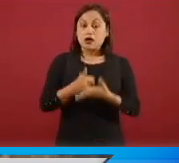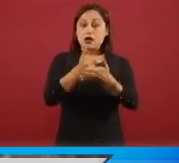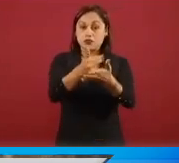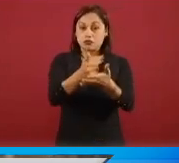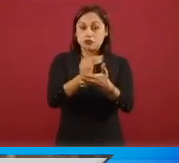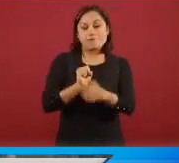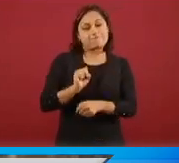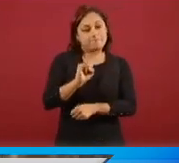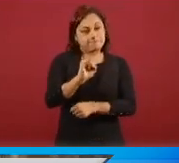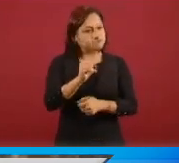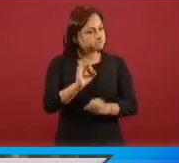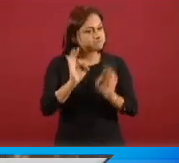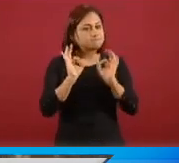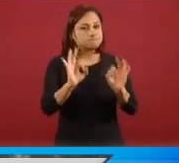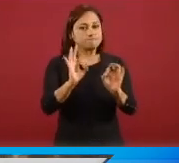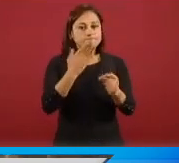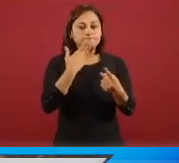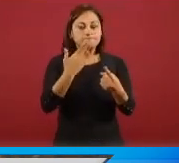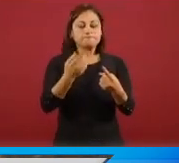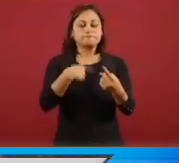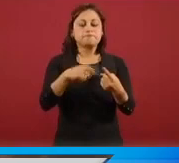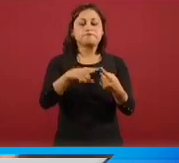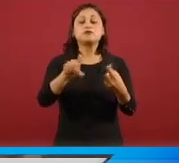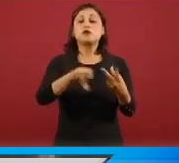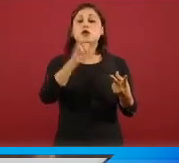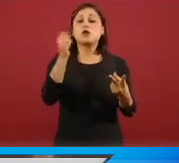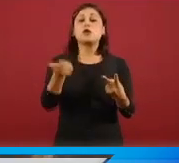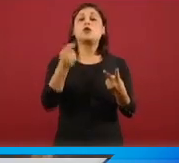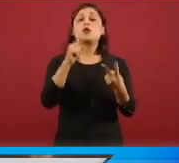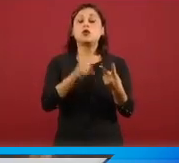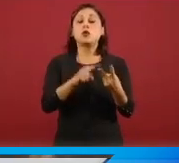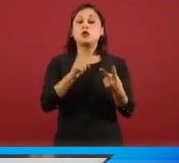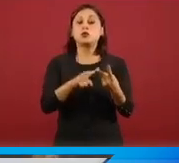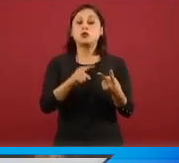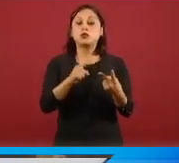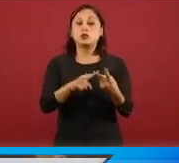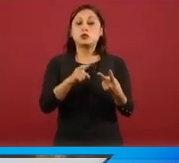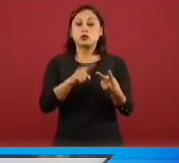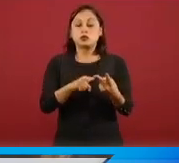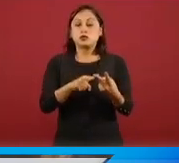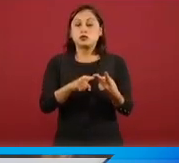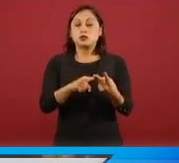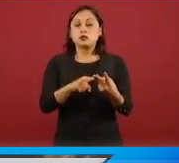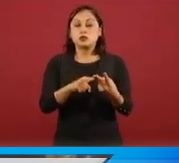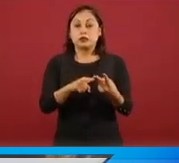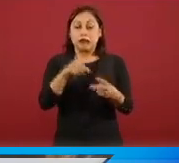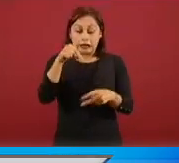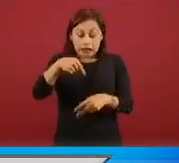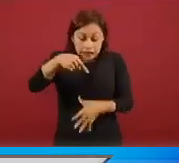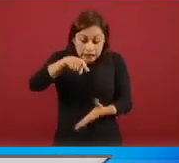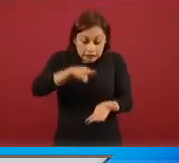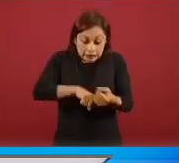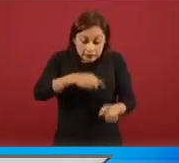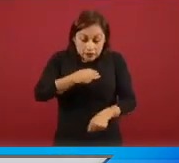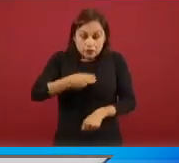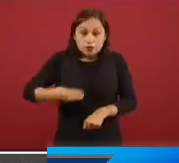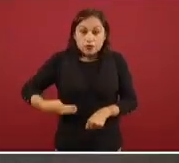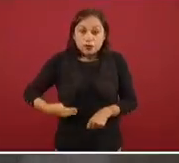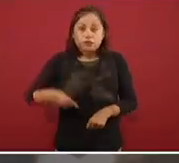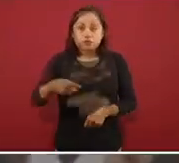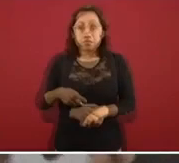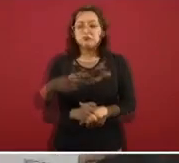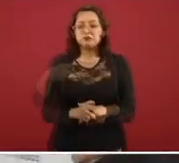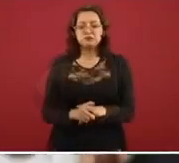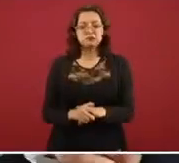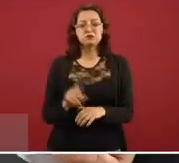una lista de las asistencias a las reuniones de coordinación en donde se refleja lamentablemente que en donde no participan hay altos índices de inseguridad